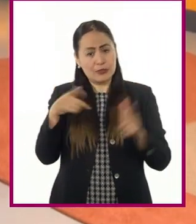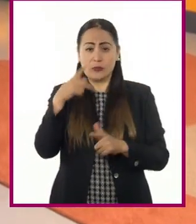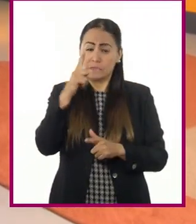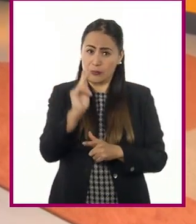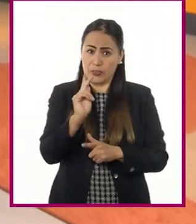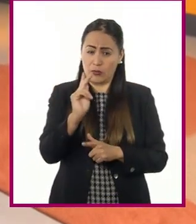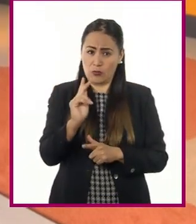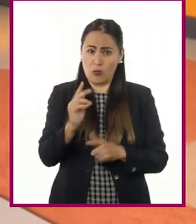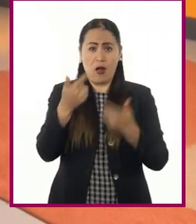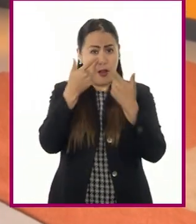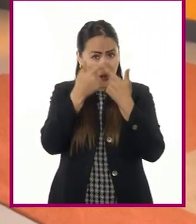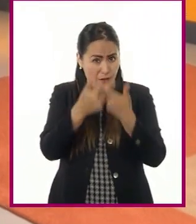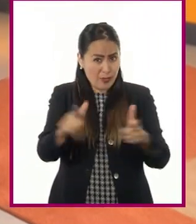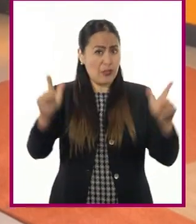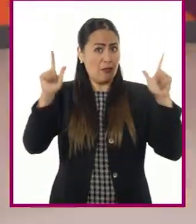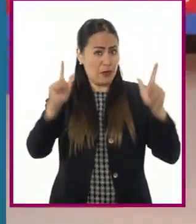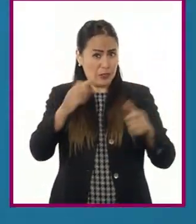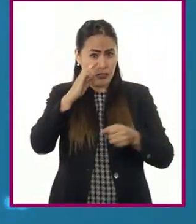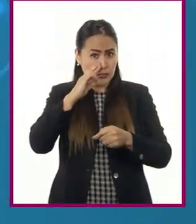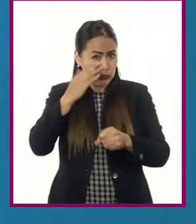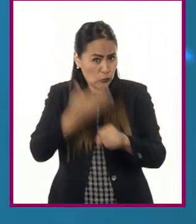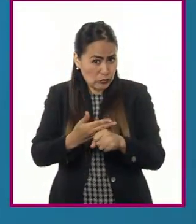saben cómo ejercerla responsablemente?